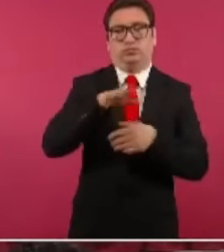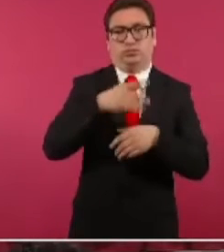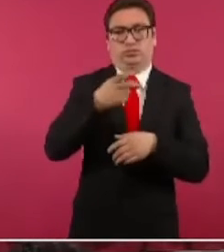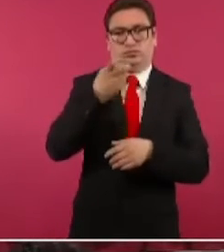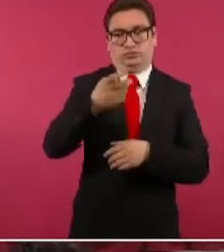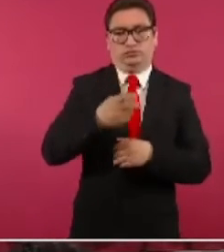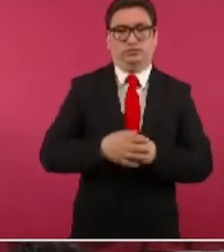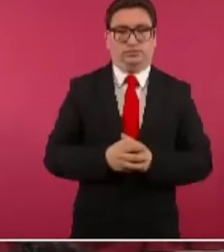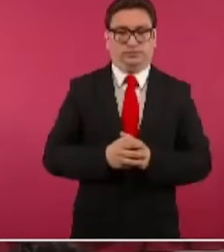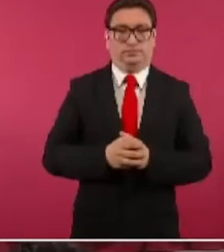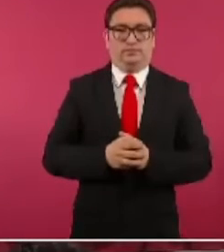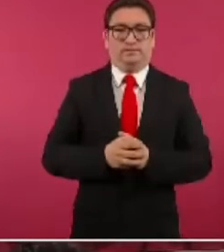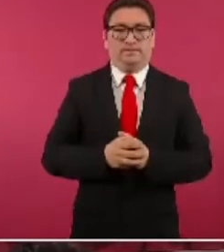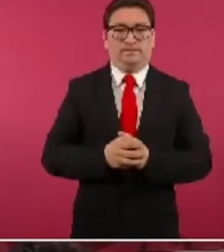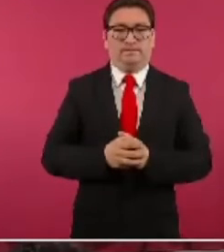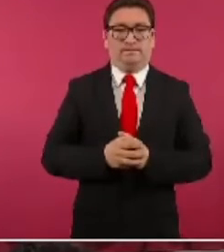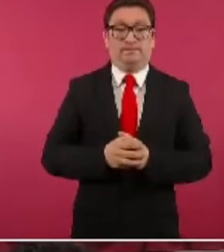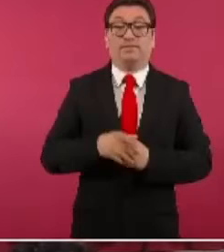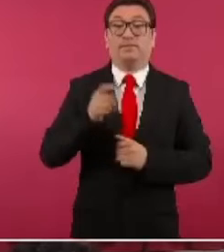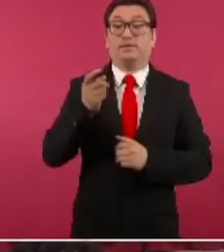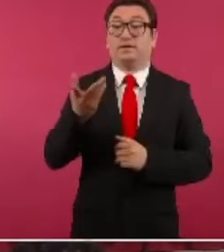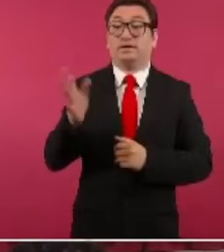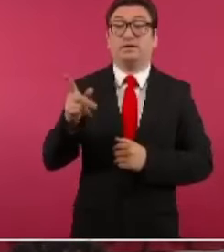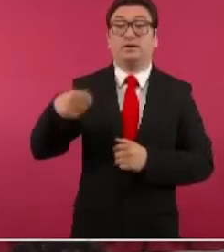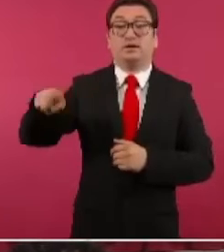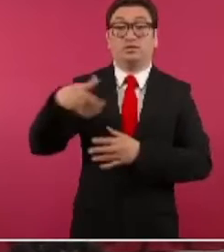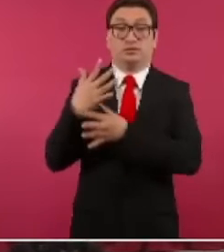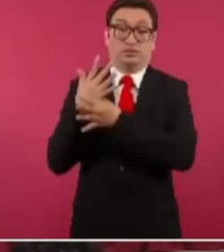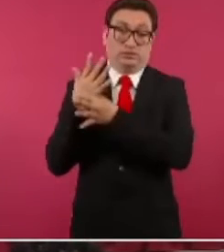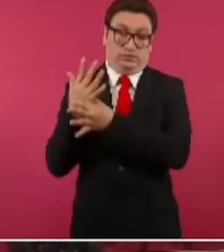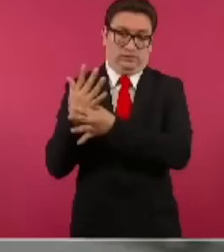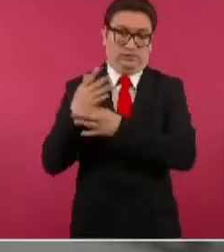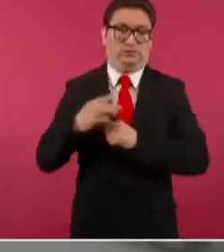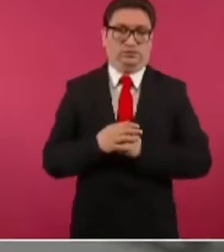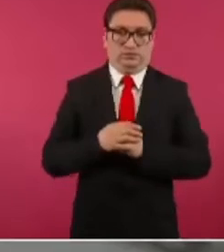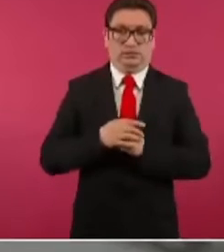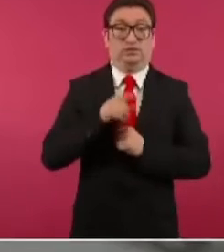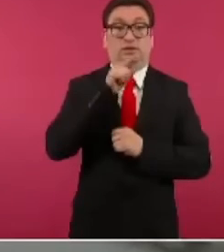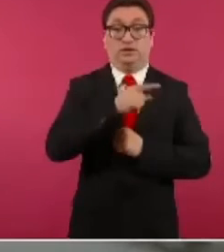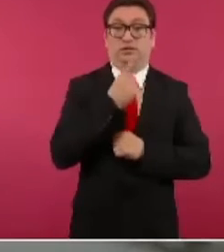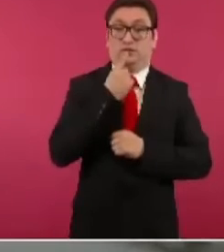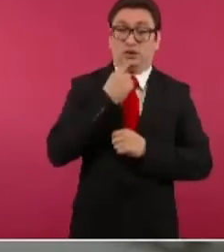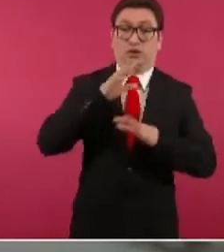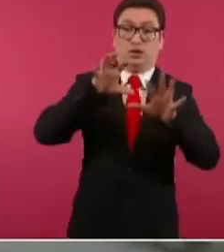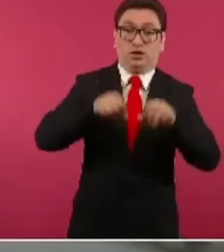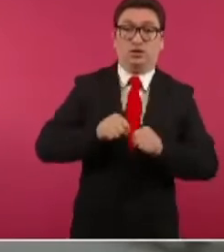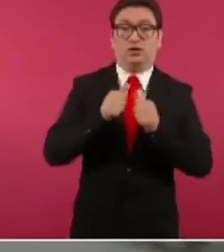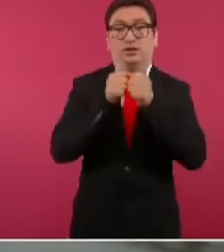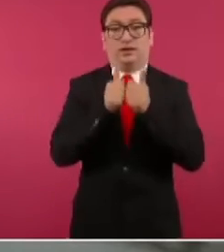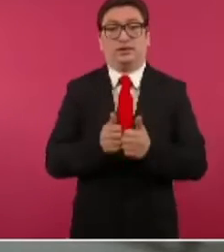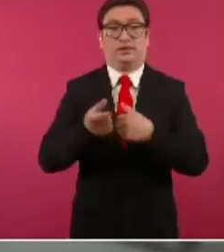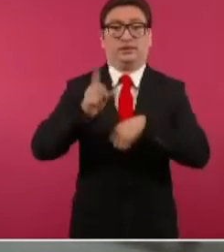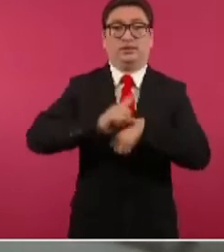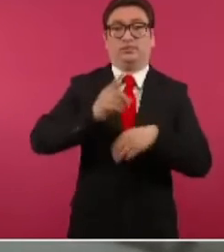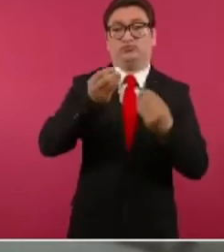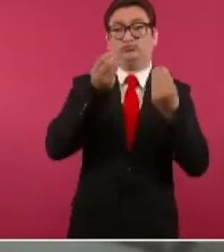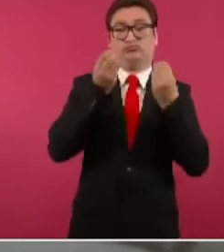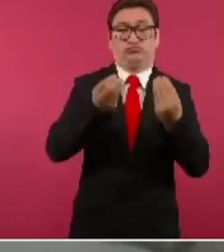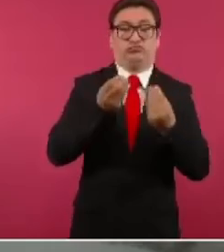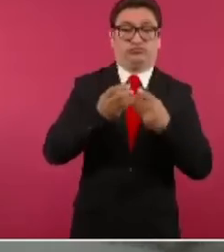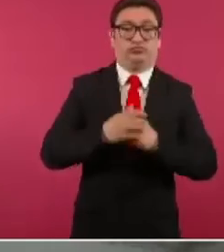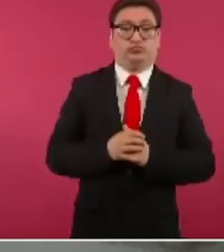título 42. Ellos refieren que fueron detenidos muchos días, fueron pues